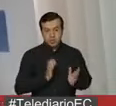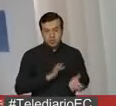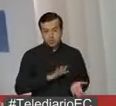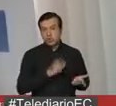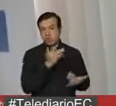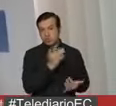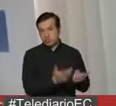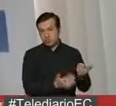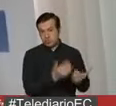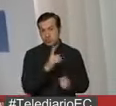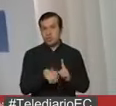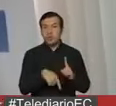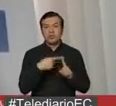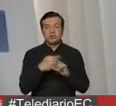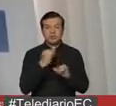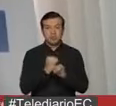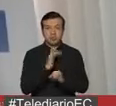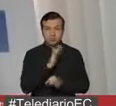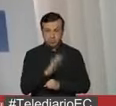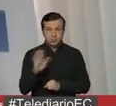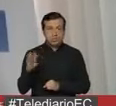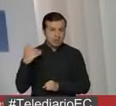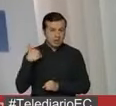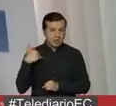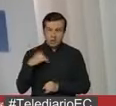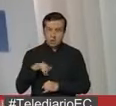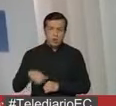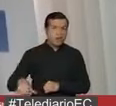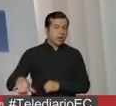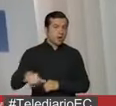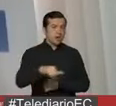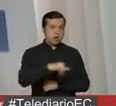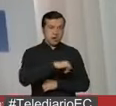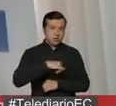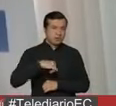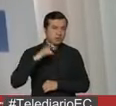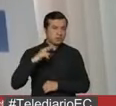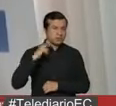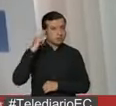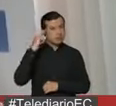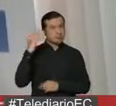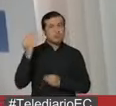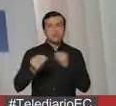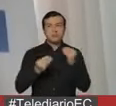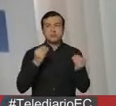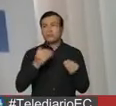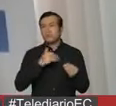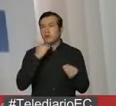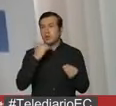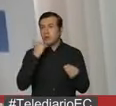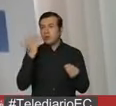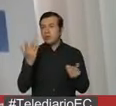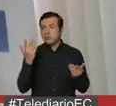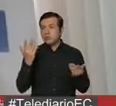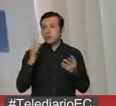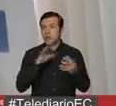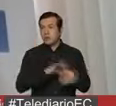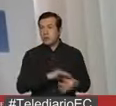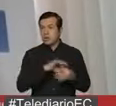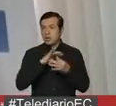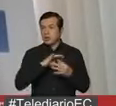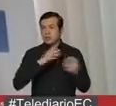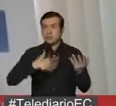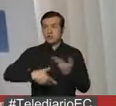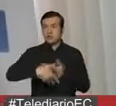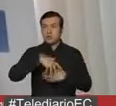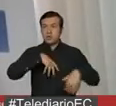otras instituciones que así lo hacen. De tal manera que habría que buscar estas alianzas y esta